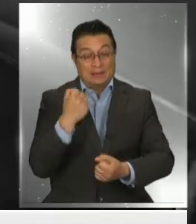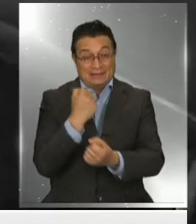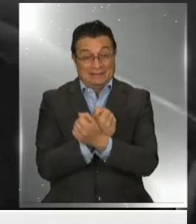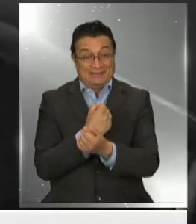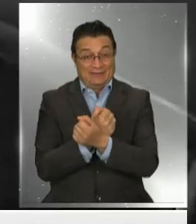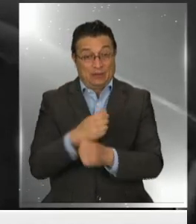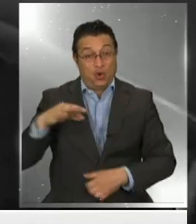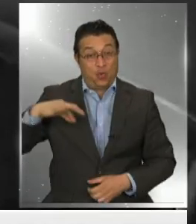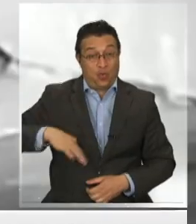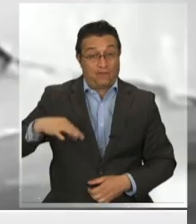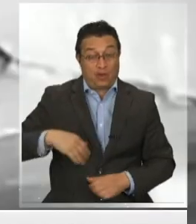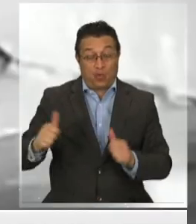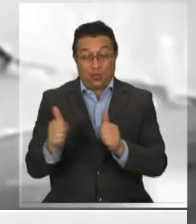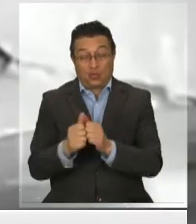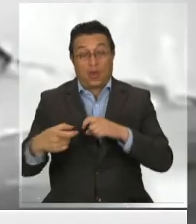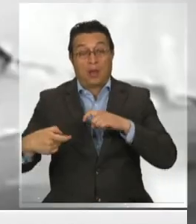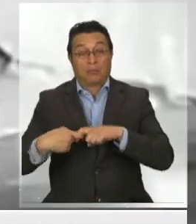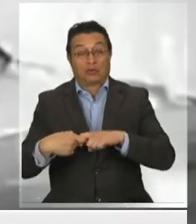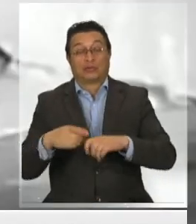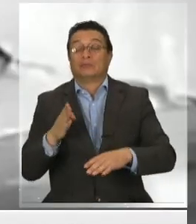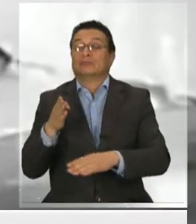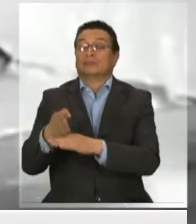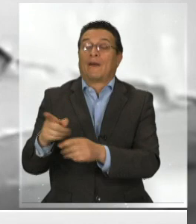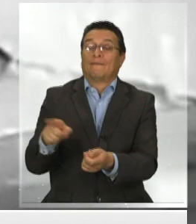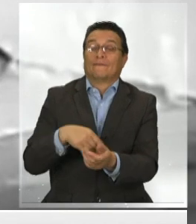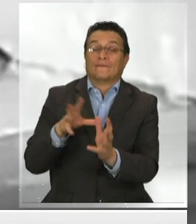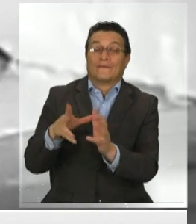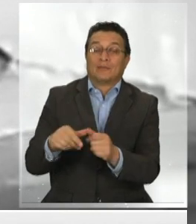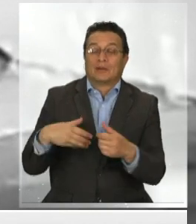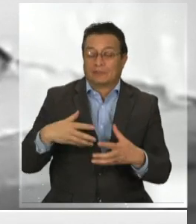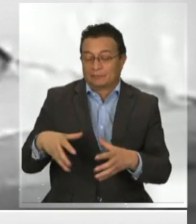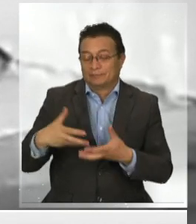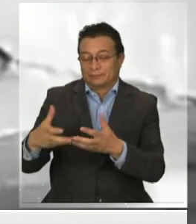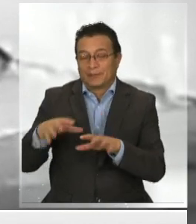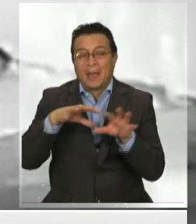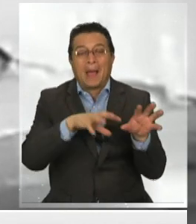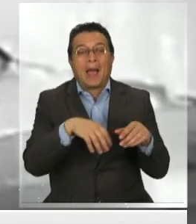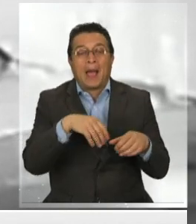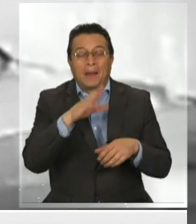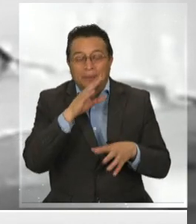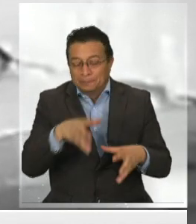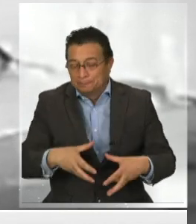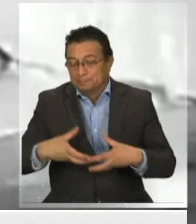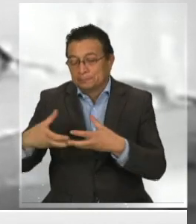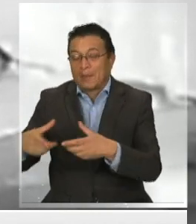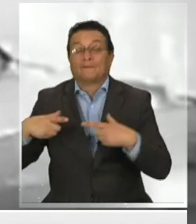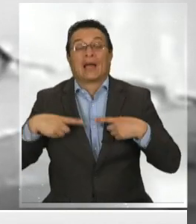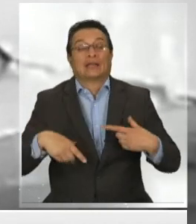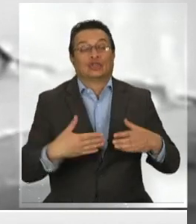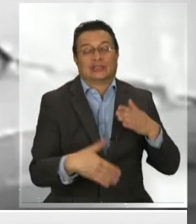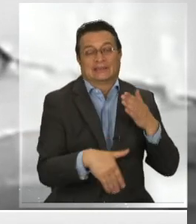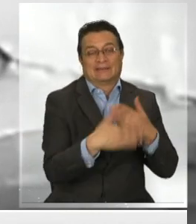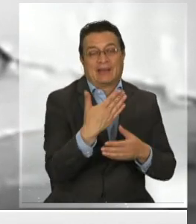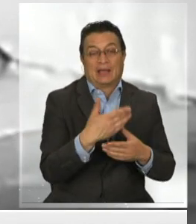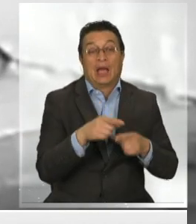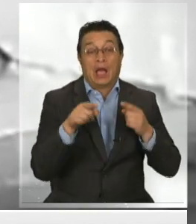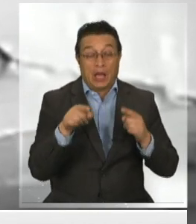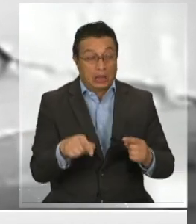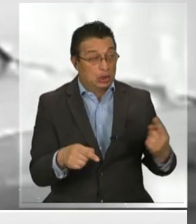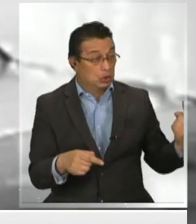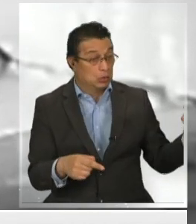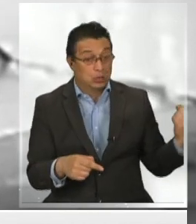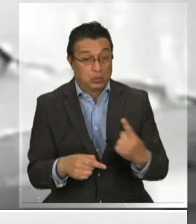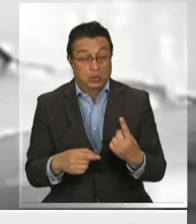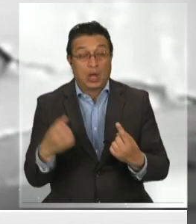en retiro junto a su esposa llegaban donde familiares a dejar su mascota antes de irse de vacaciones, momento en el que los sujetos llegaron